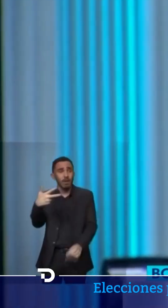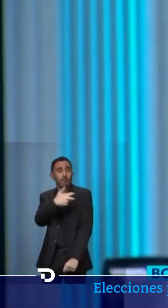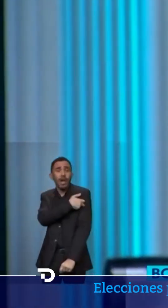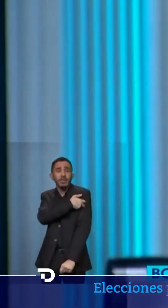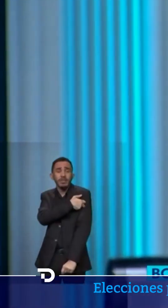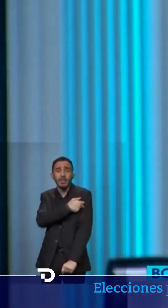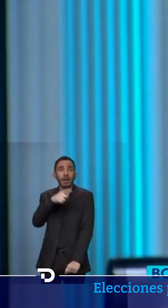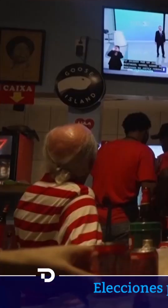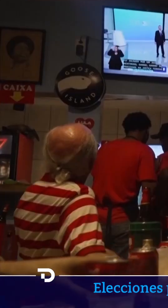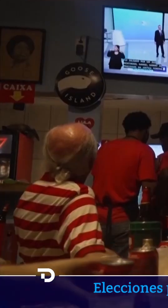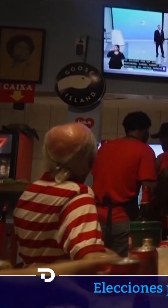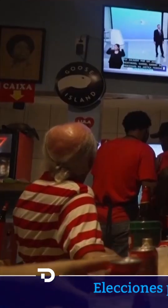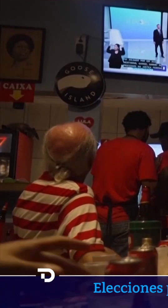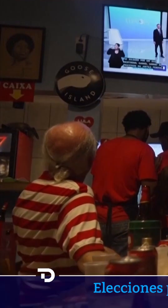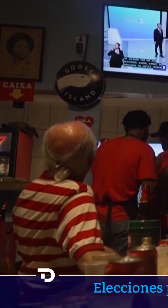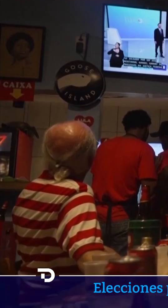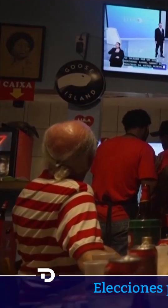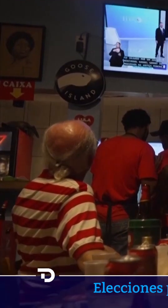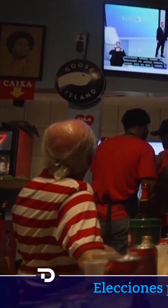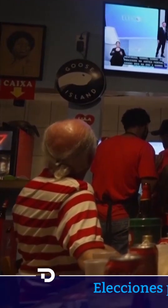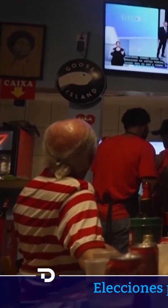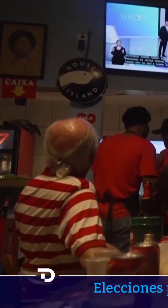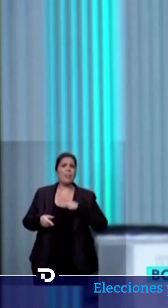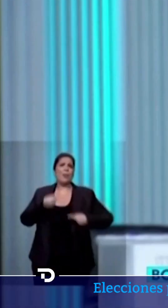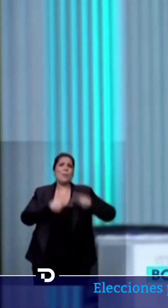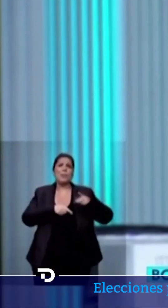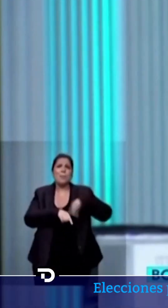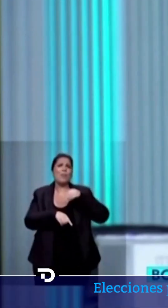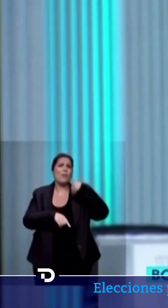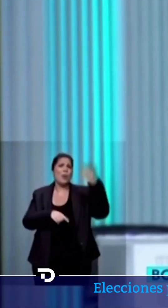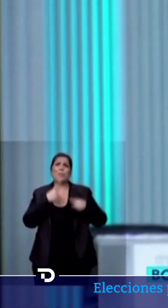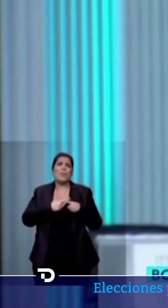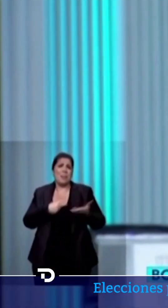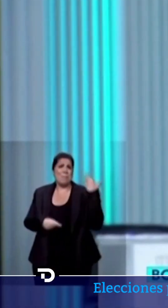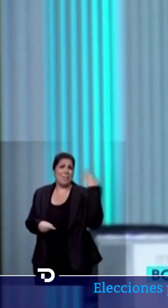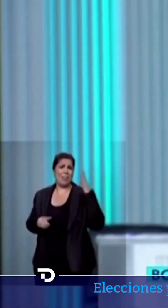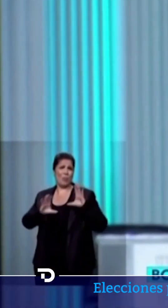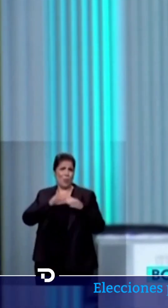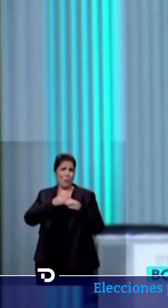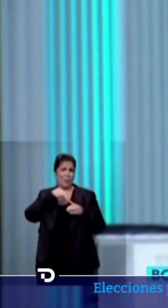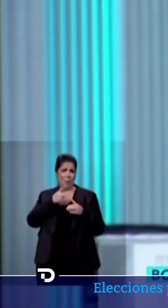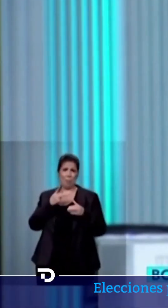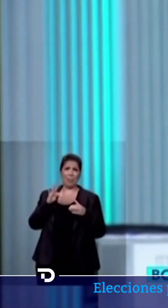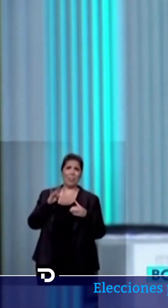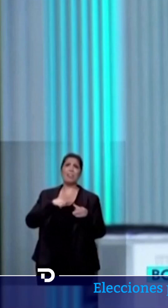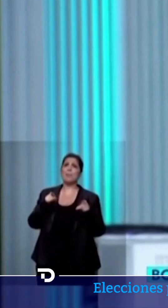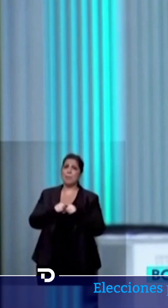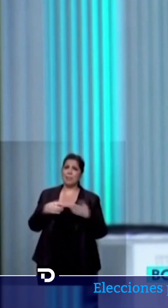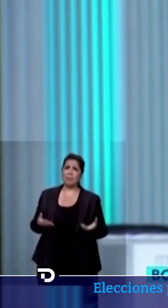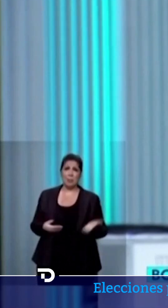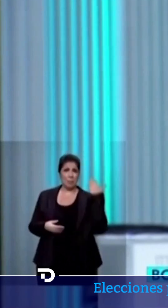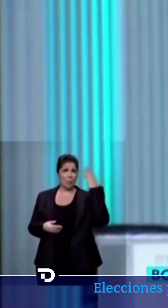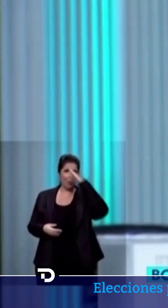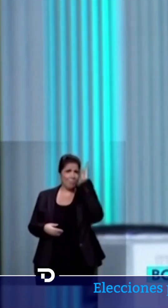El candidato izquierdista también criticó la política de flexibilizar la venta de armas impulsada por Bolsonaro. Brasil era un